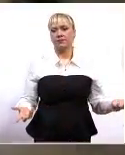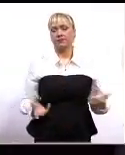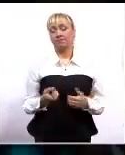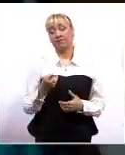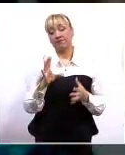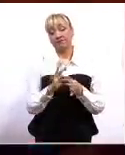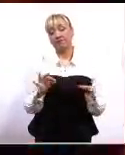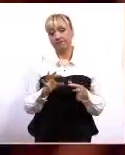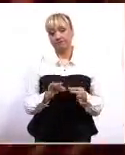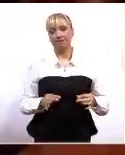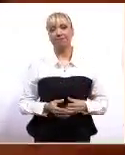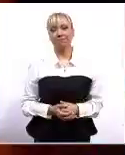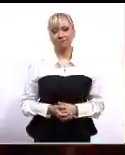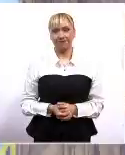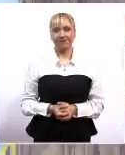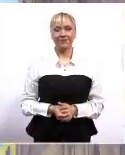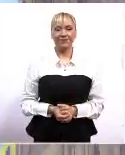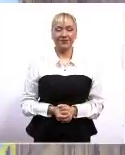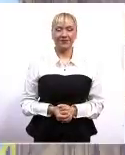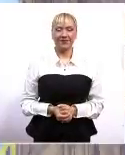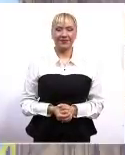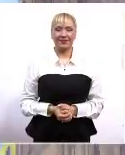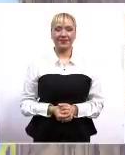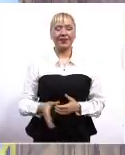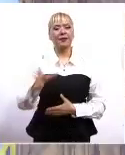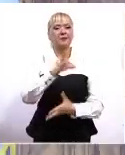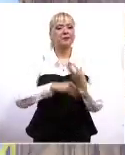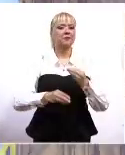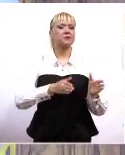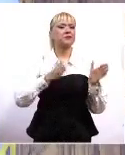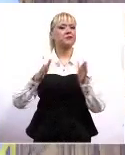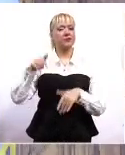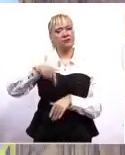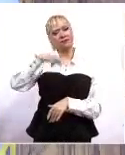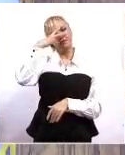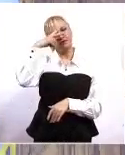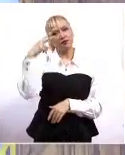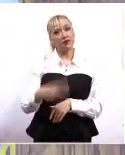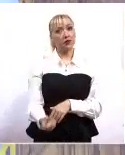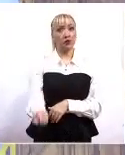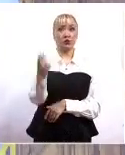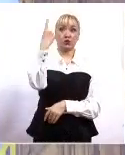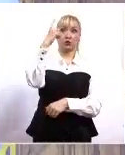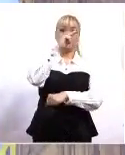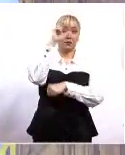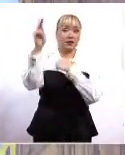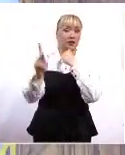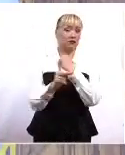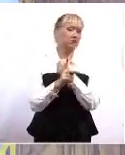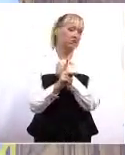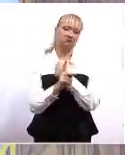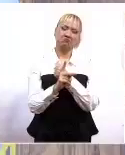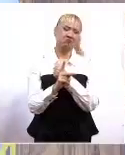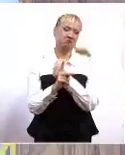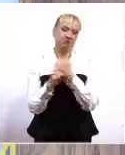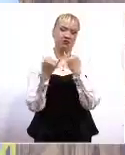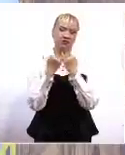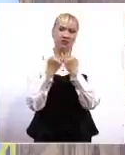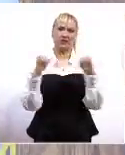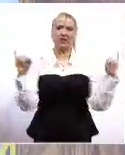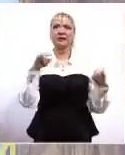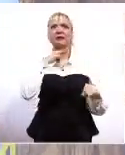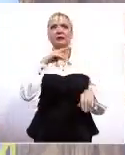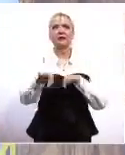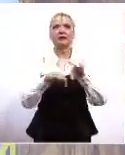Federación, Juan Carlos González. Y en otros asuntos, México no es el único país en el que la independencia judicial se ve